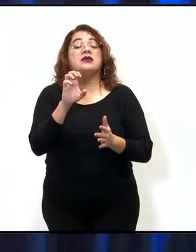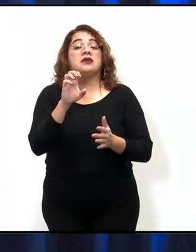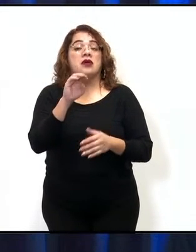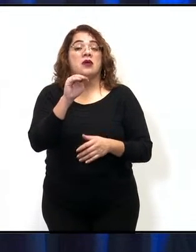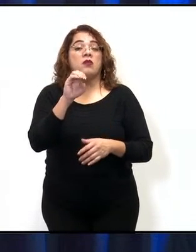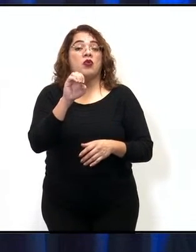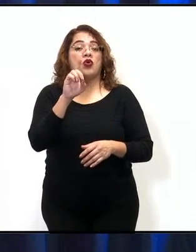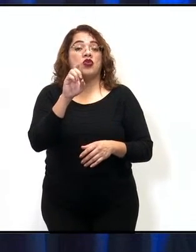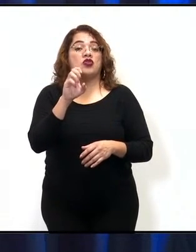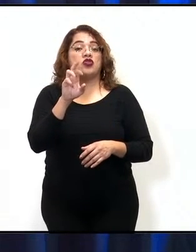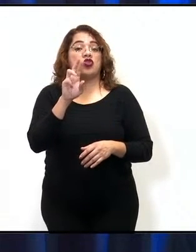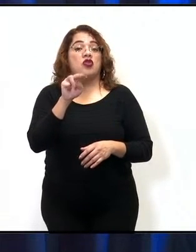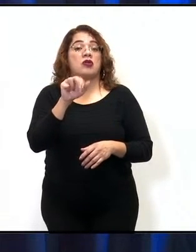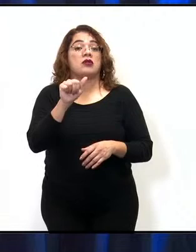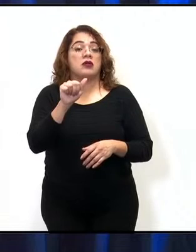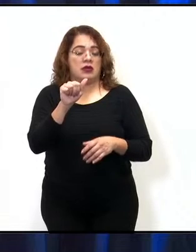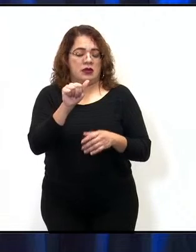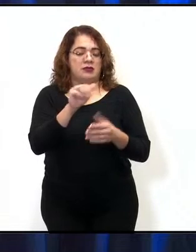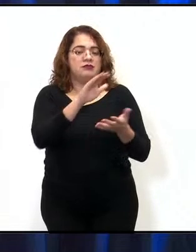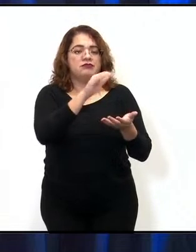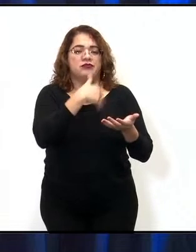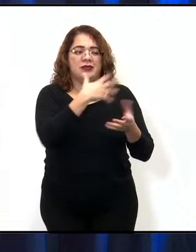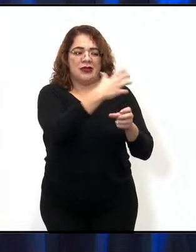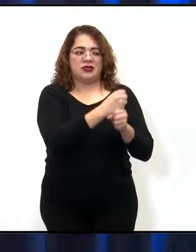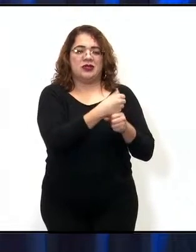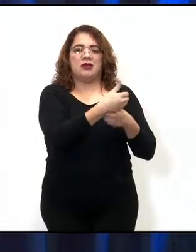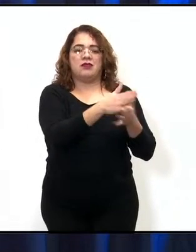vacuna Moderna, además de